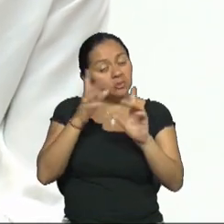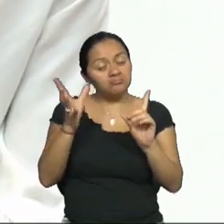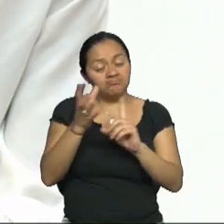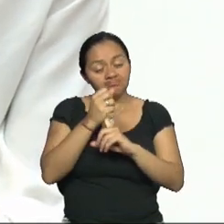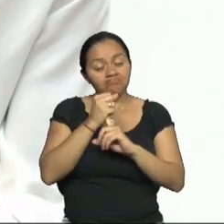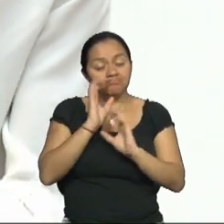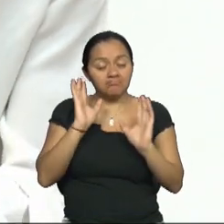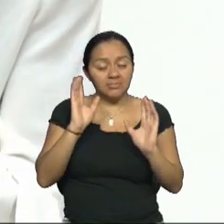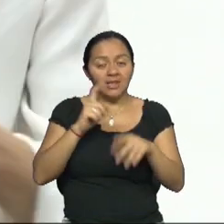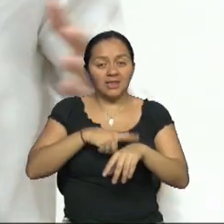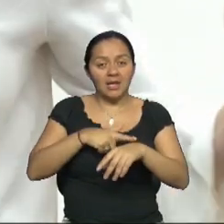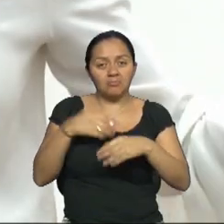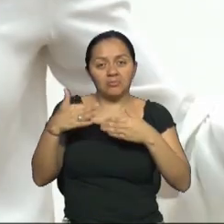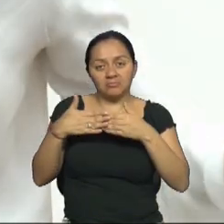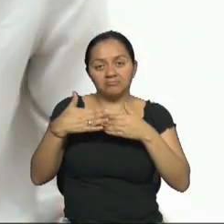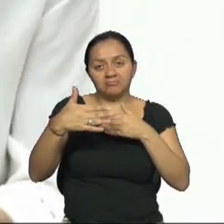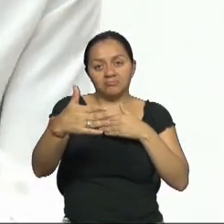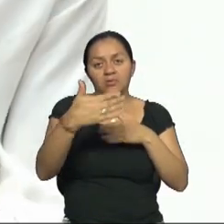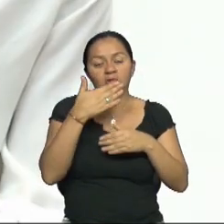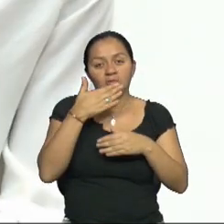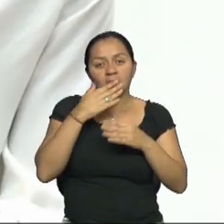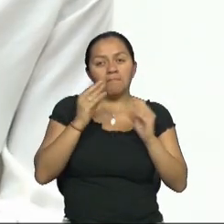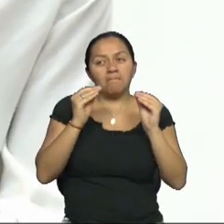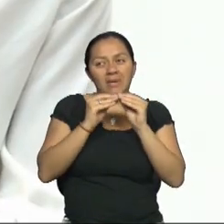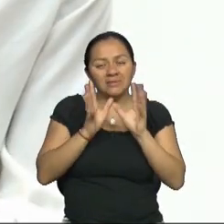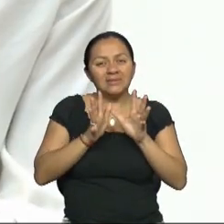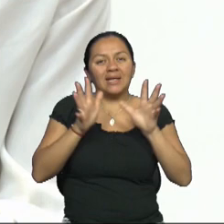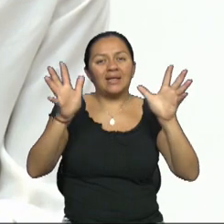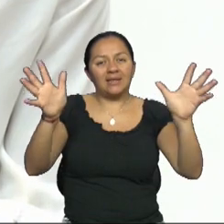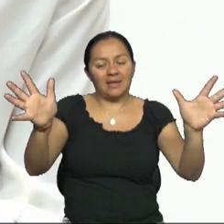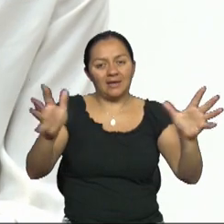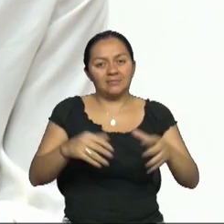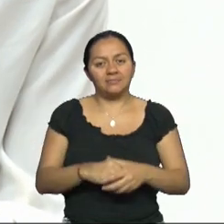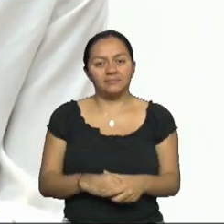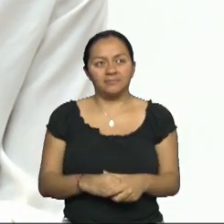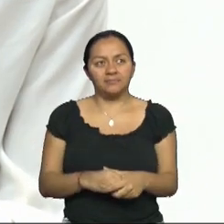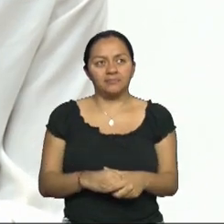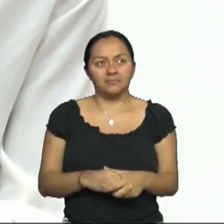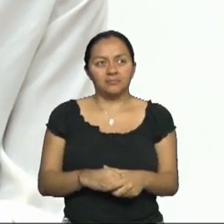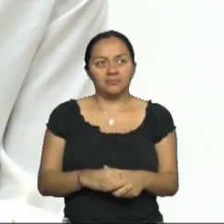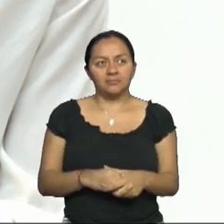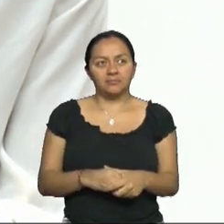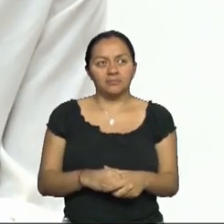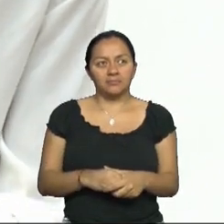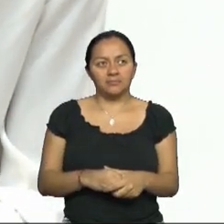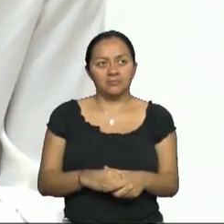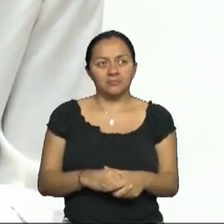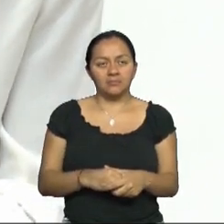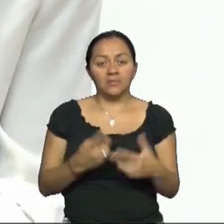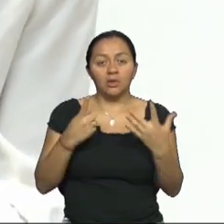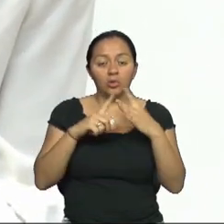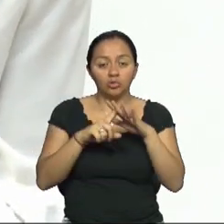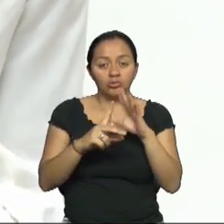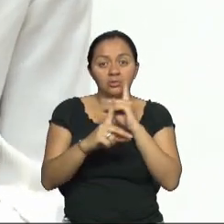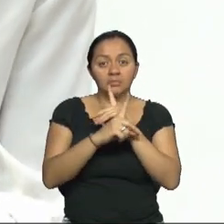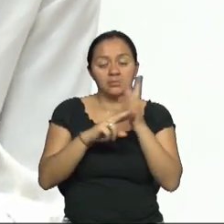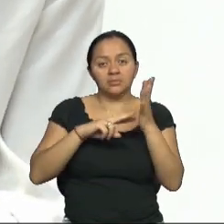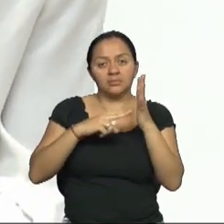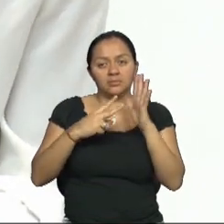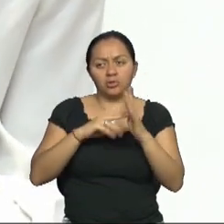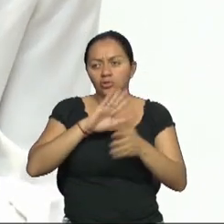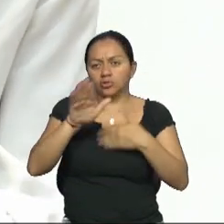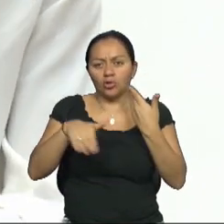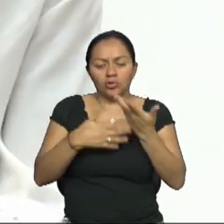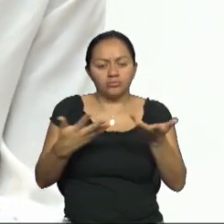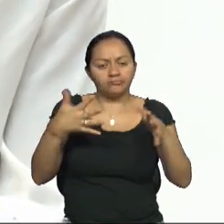con el tiempo se dará, donde se hable de una forma más universal e inclusiva de la discapacidad, donde sí, todas las